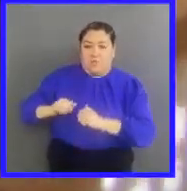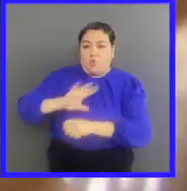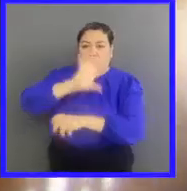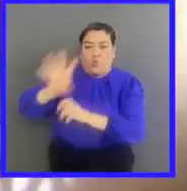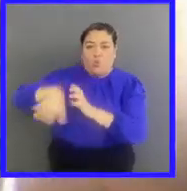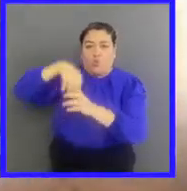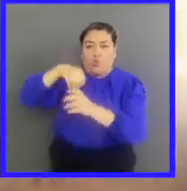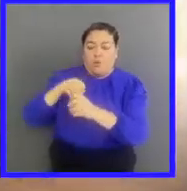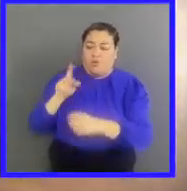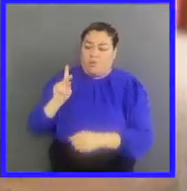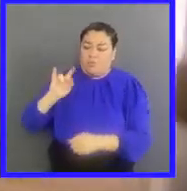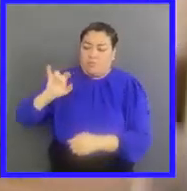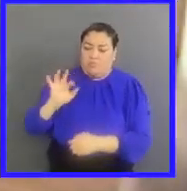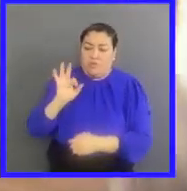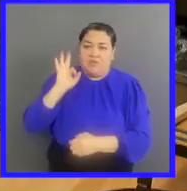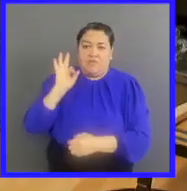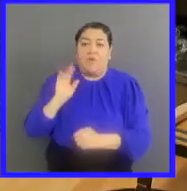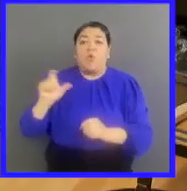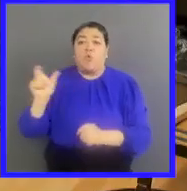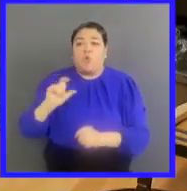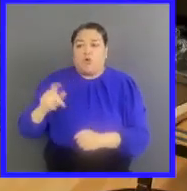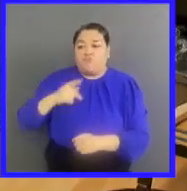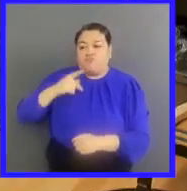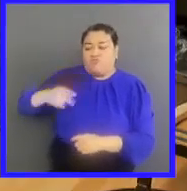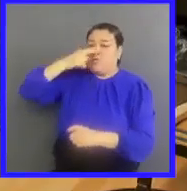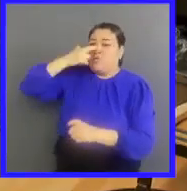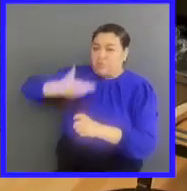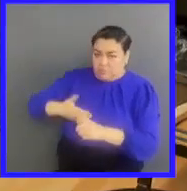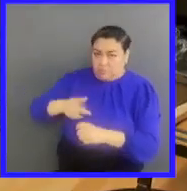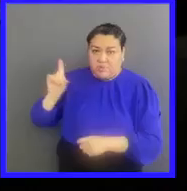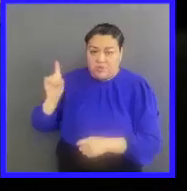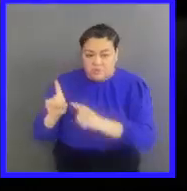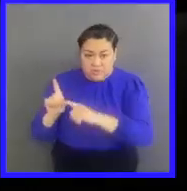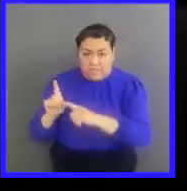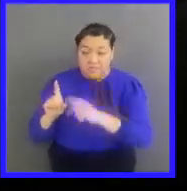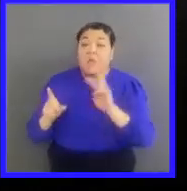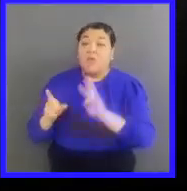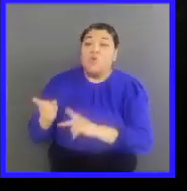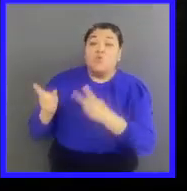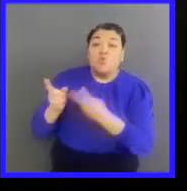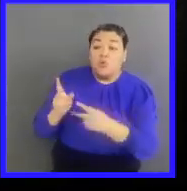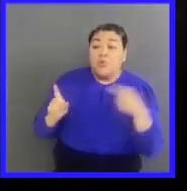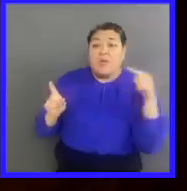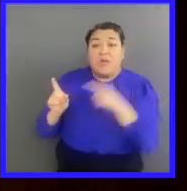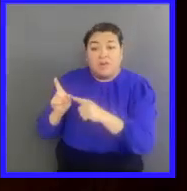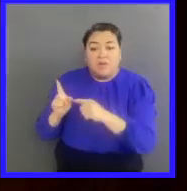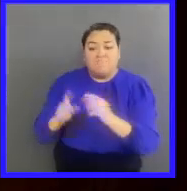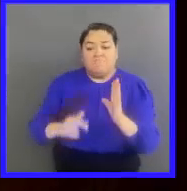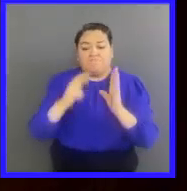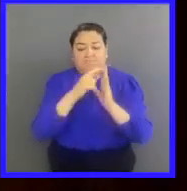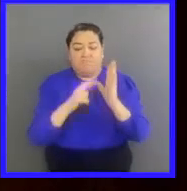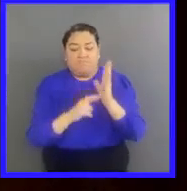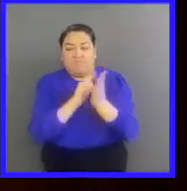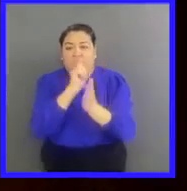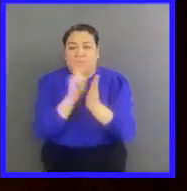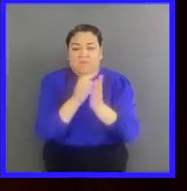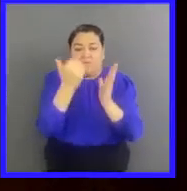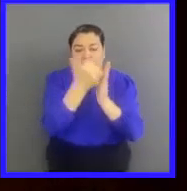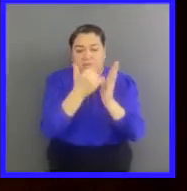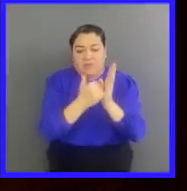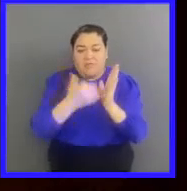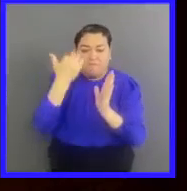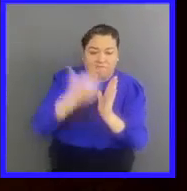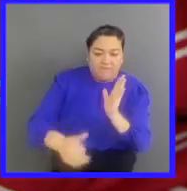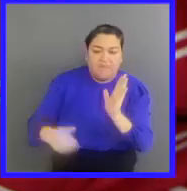Federación en el ámbito de su competencia, así como con la atribución de establecer las disposiciones generales necesarias para el